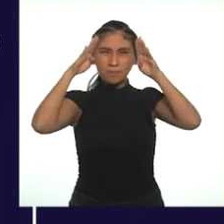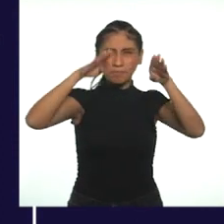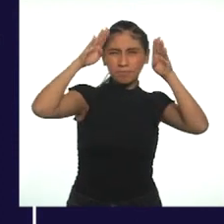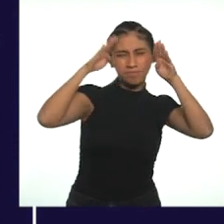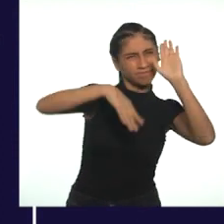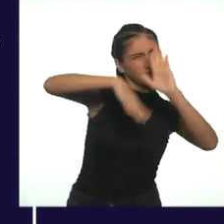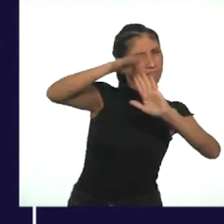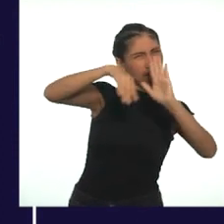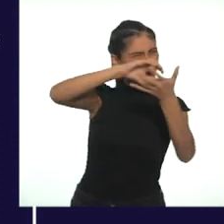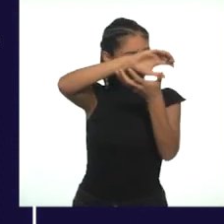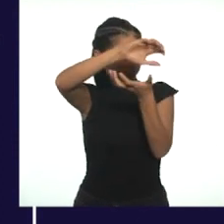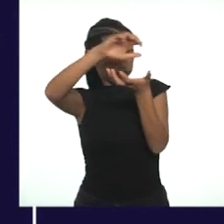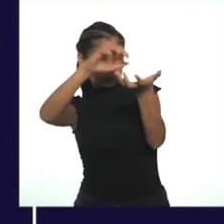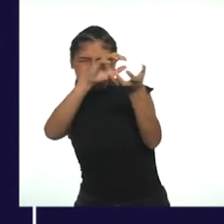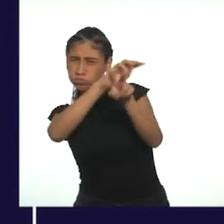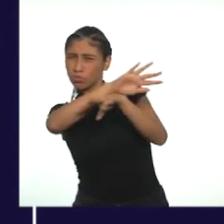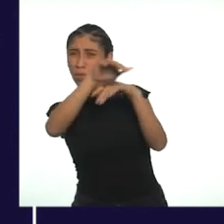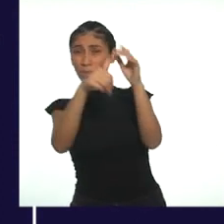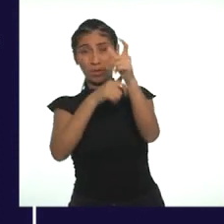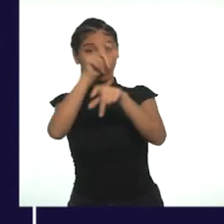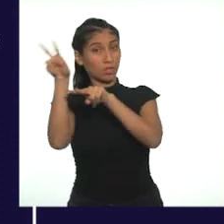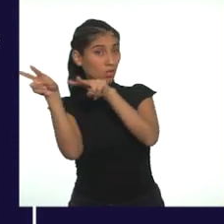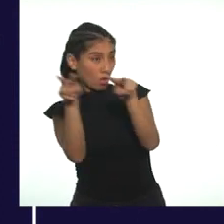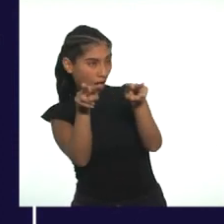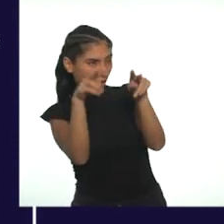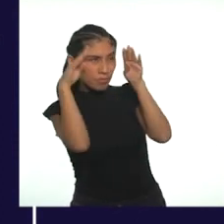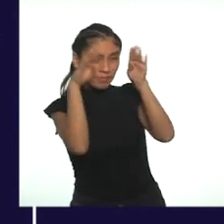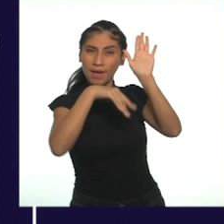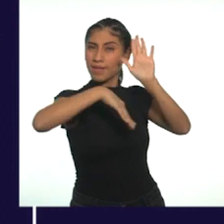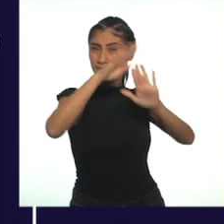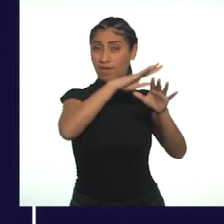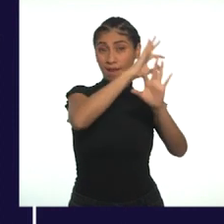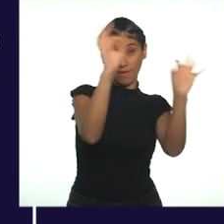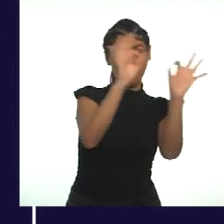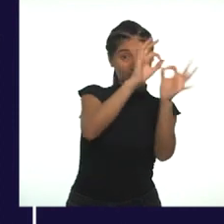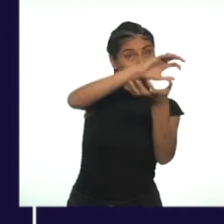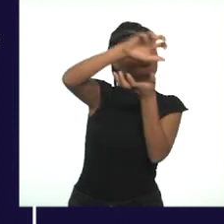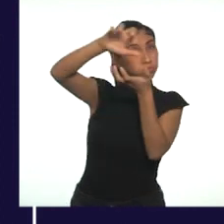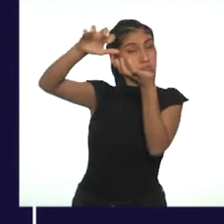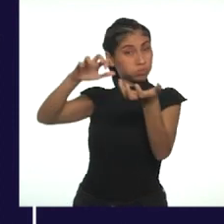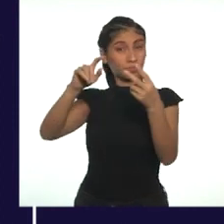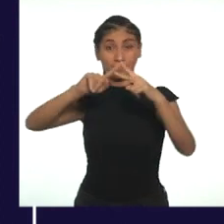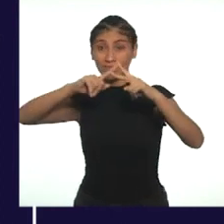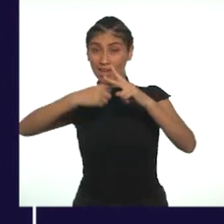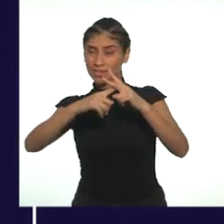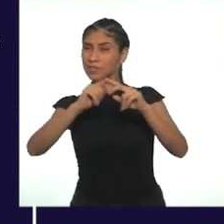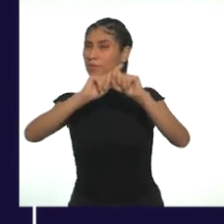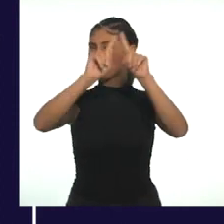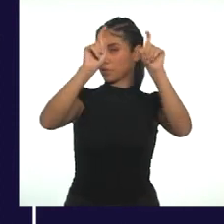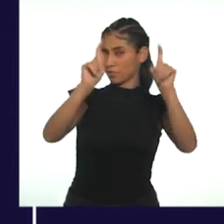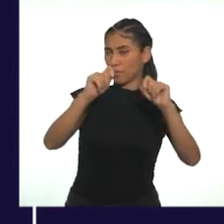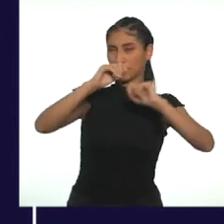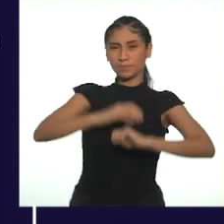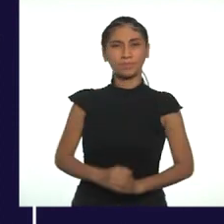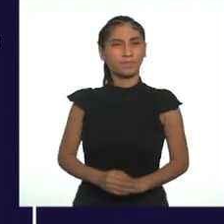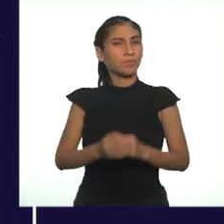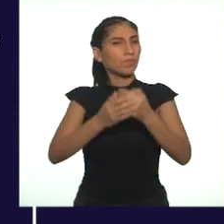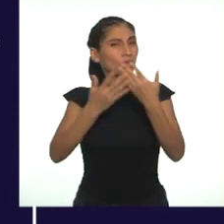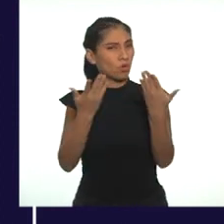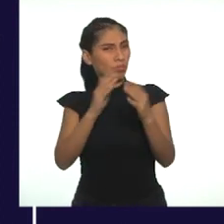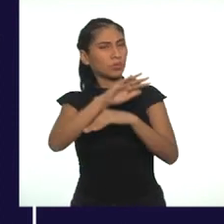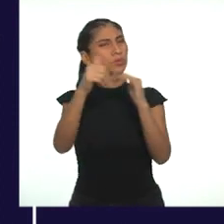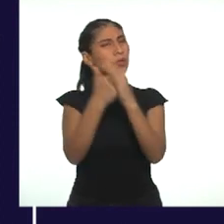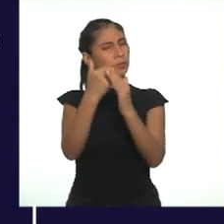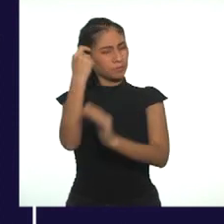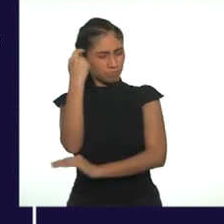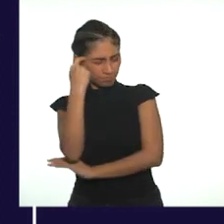interés activo de parte de todos los ciudadanos y ciudadanas del país. Al inicio del programa, preguntaban